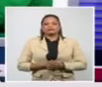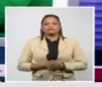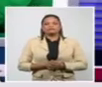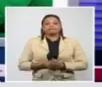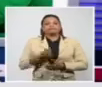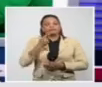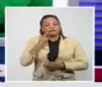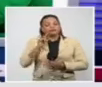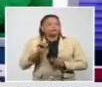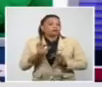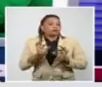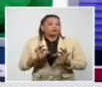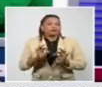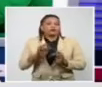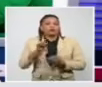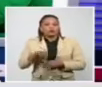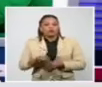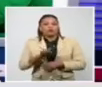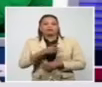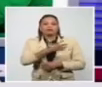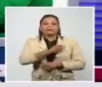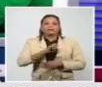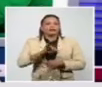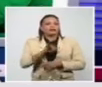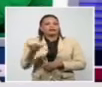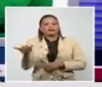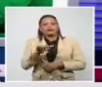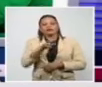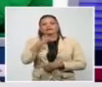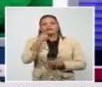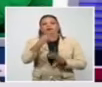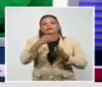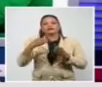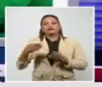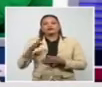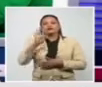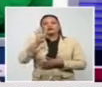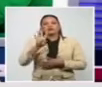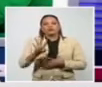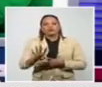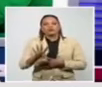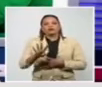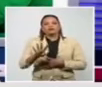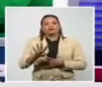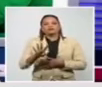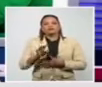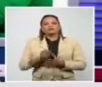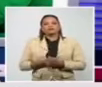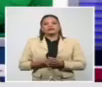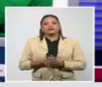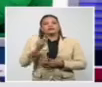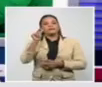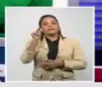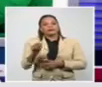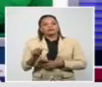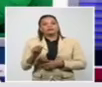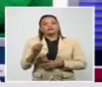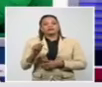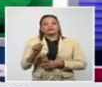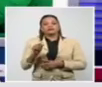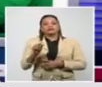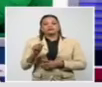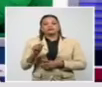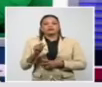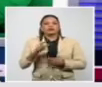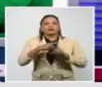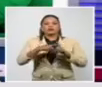hemos tenido que lamentar también el fallecimiento de 4 pacientes con